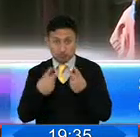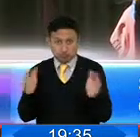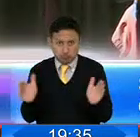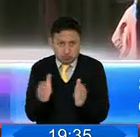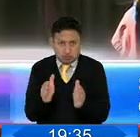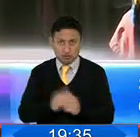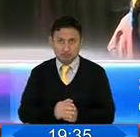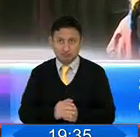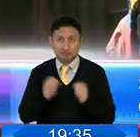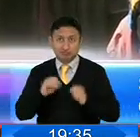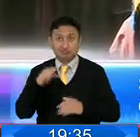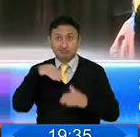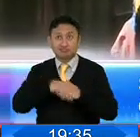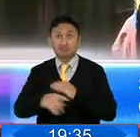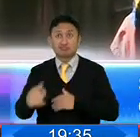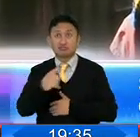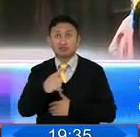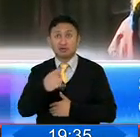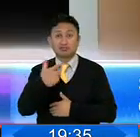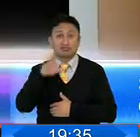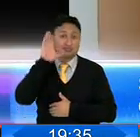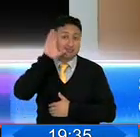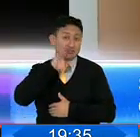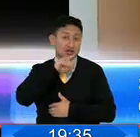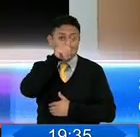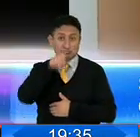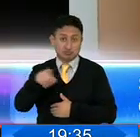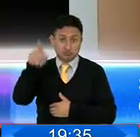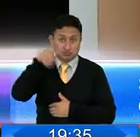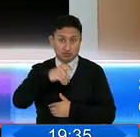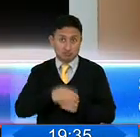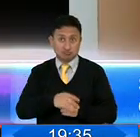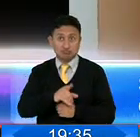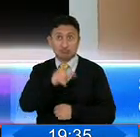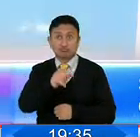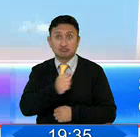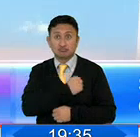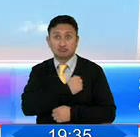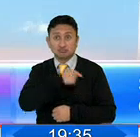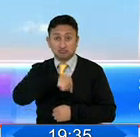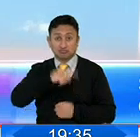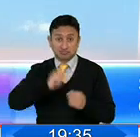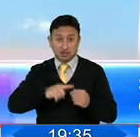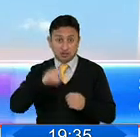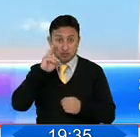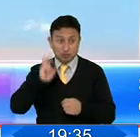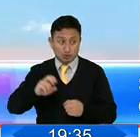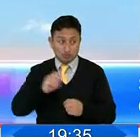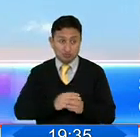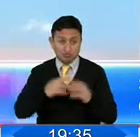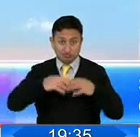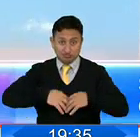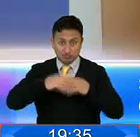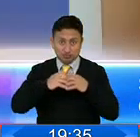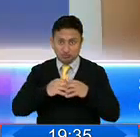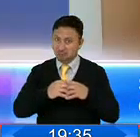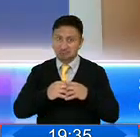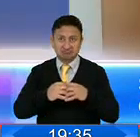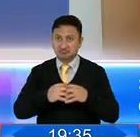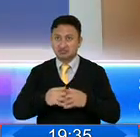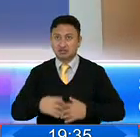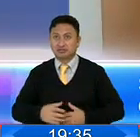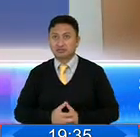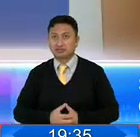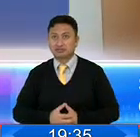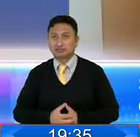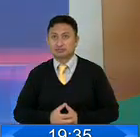pequeño, también en el ingreso la misma señal. Su propietaria señala que el turismo en la capital no se reactiva en su totalidad. En